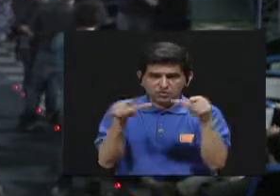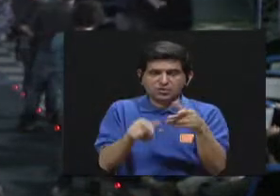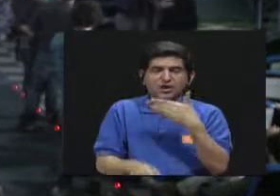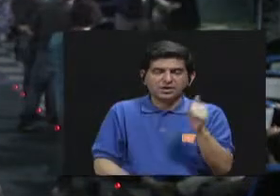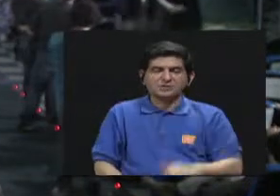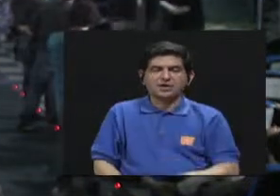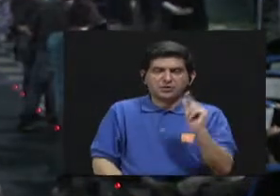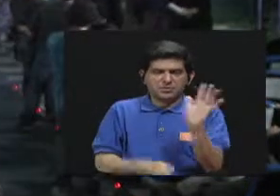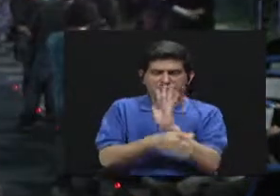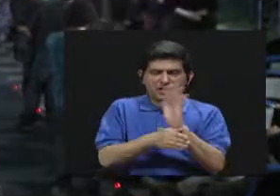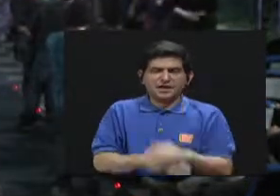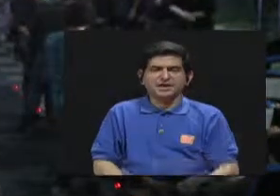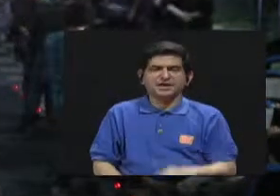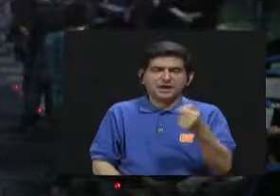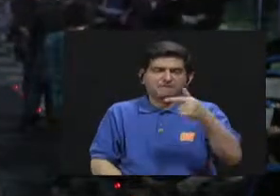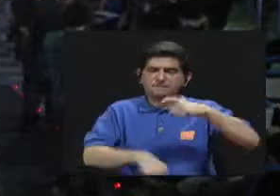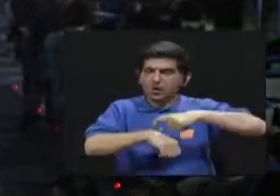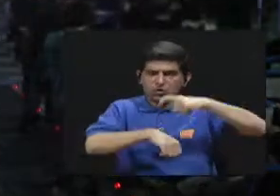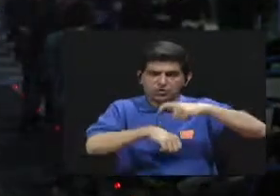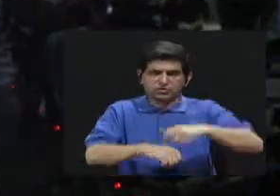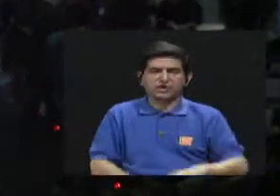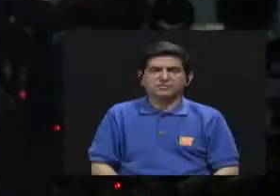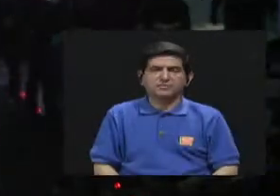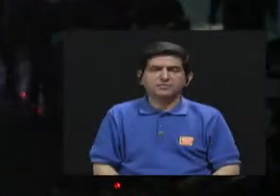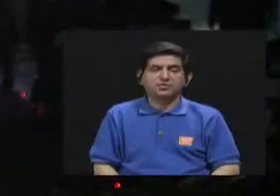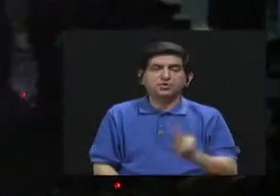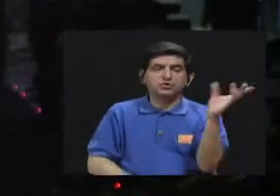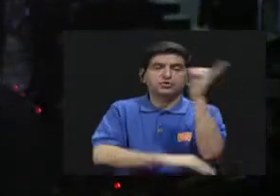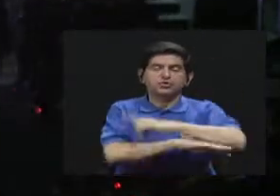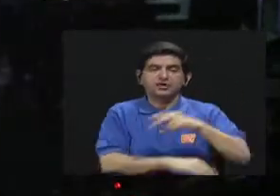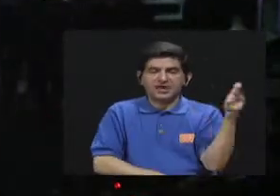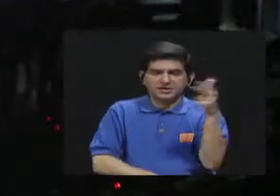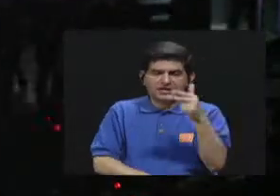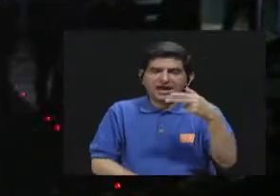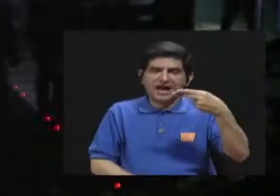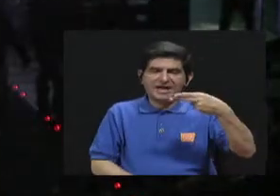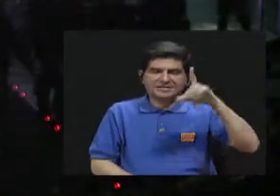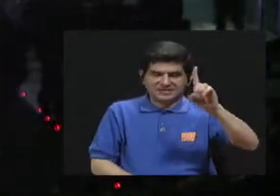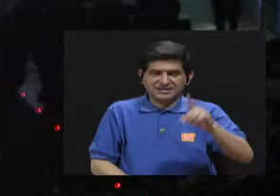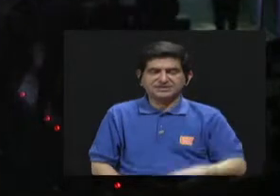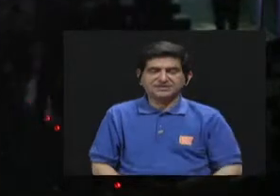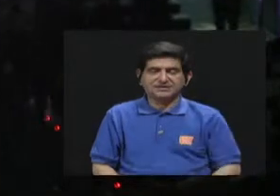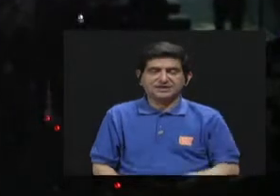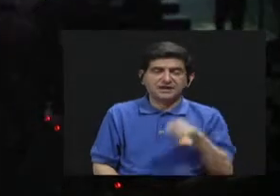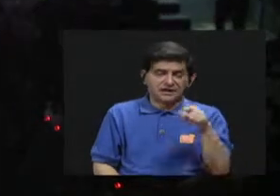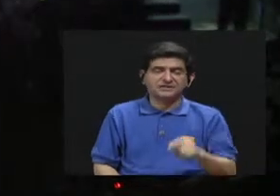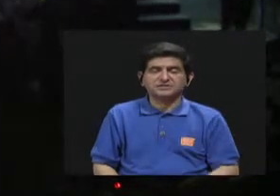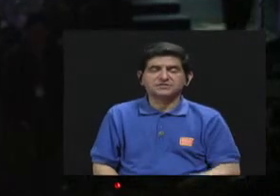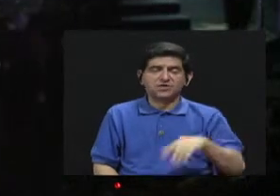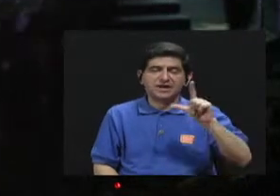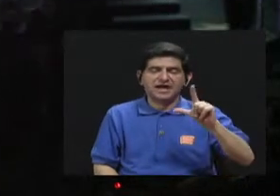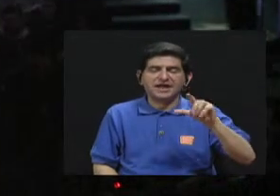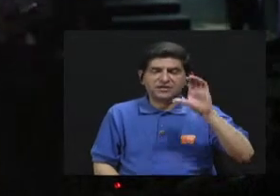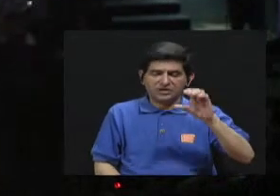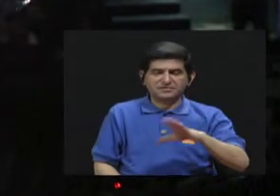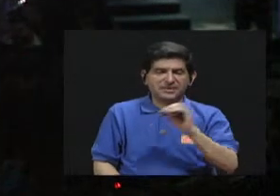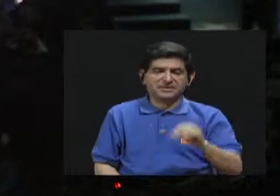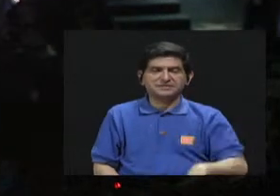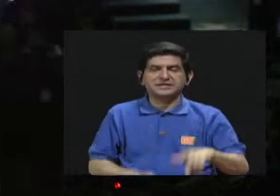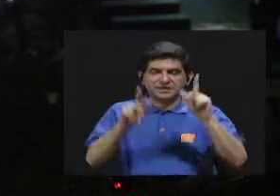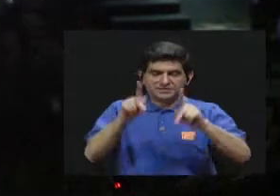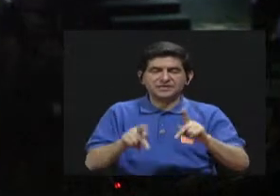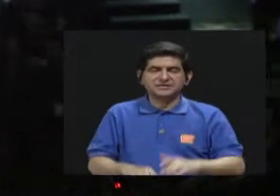mejor cortometraje, cortos de tiempo. Recibe 2 días de cámara HD, cortesía del Arado Cámaras, y los señores